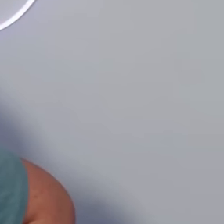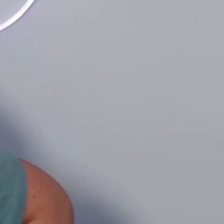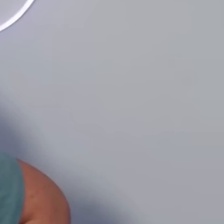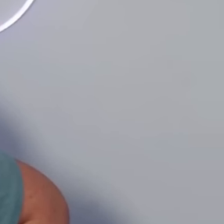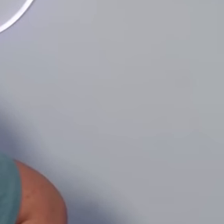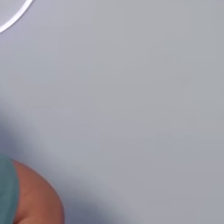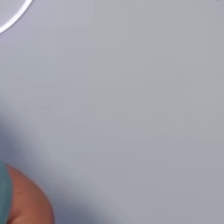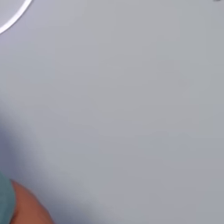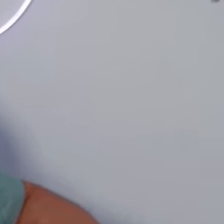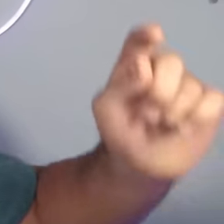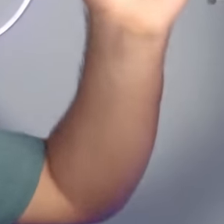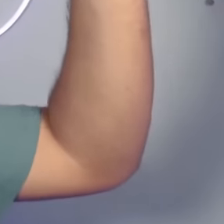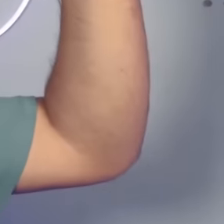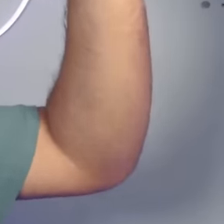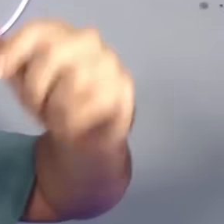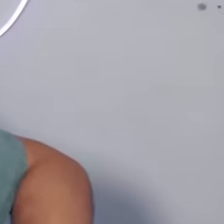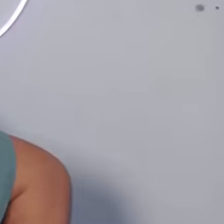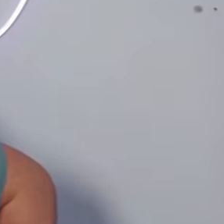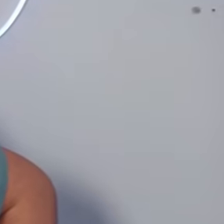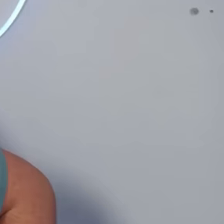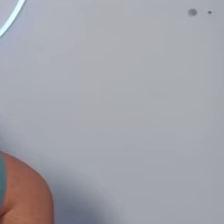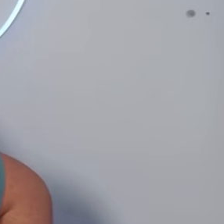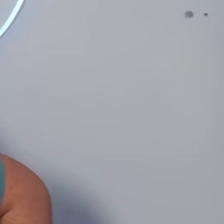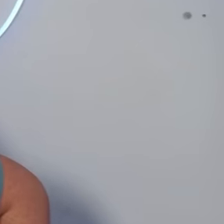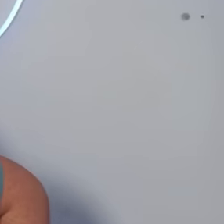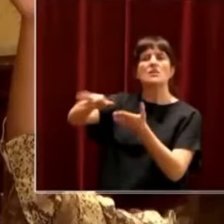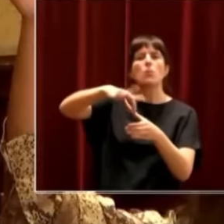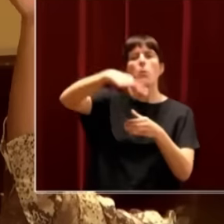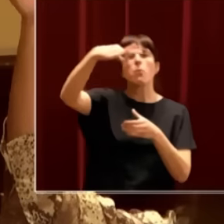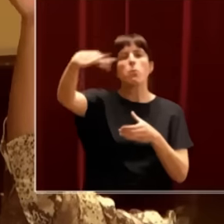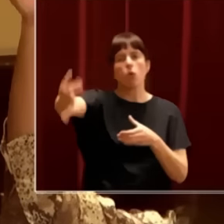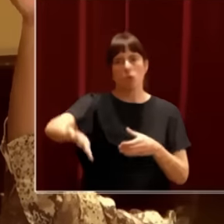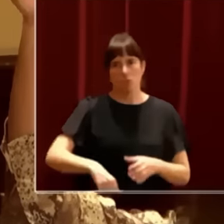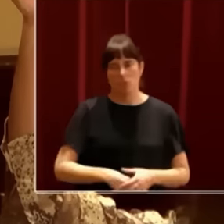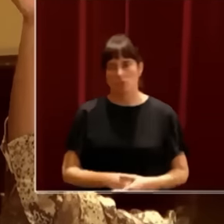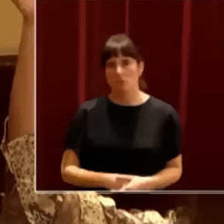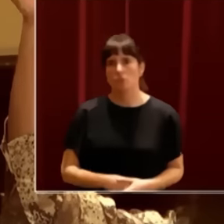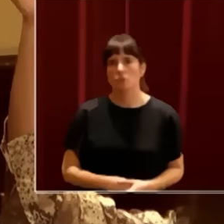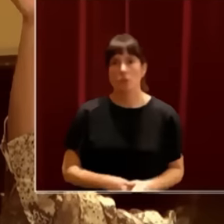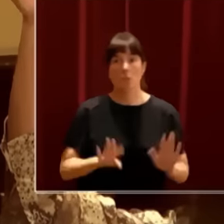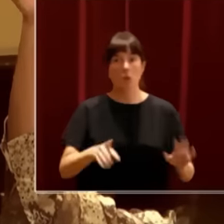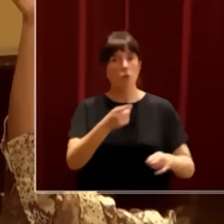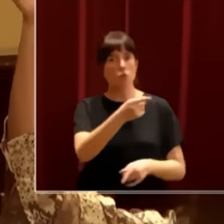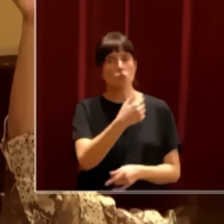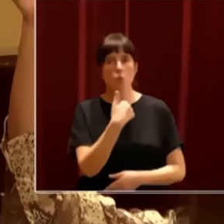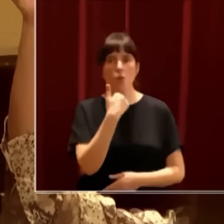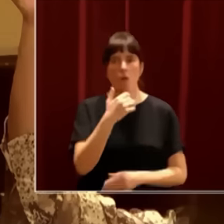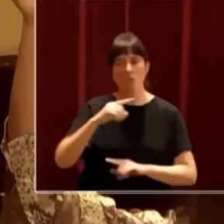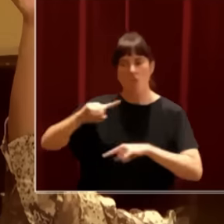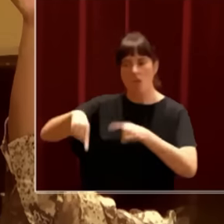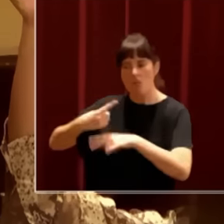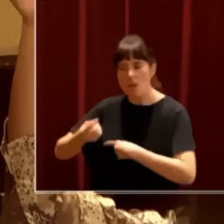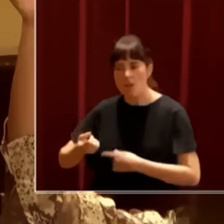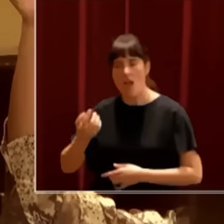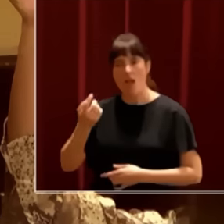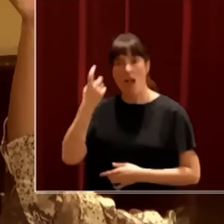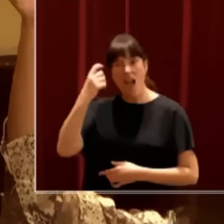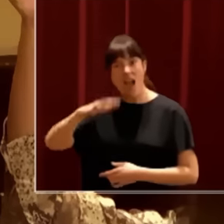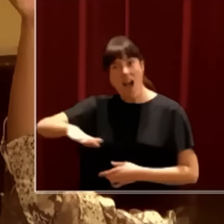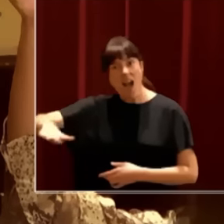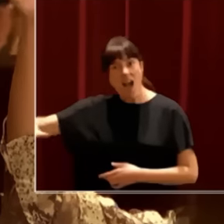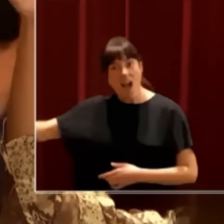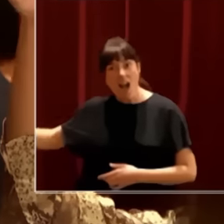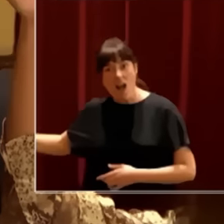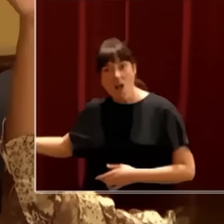.000 personas. Así que pulsa el botón y suscríbete. En cambio, usted no se ha solidarizado ni con las familias ni con los chicos